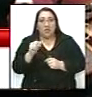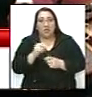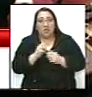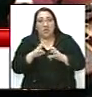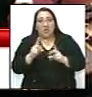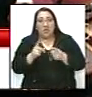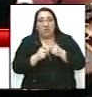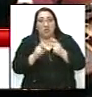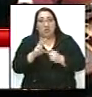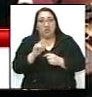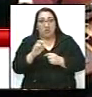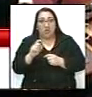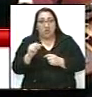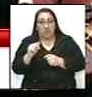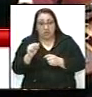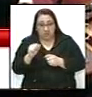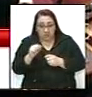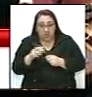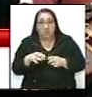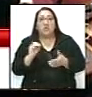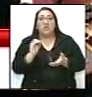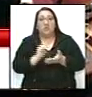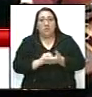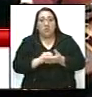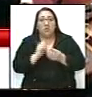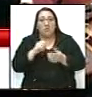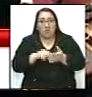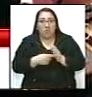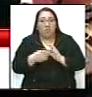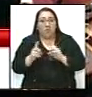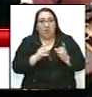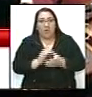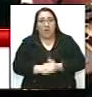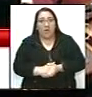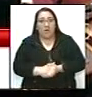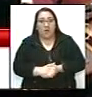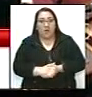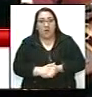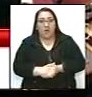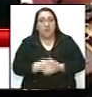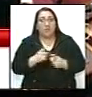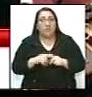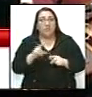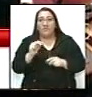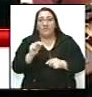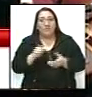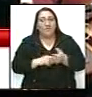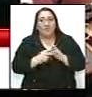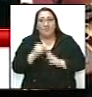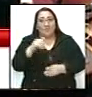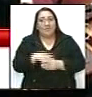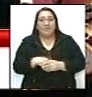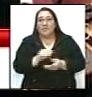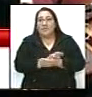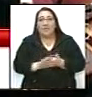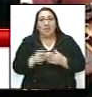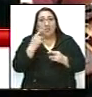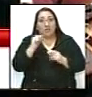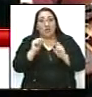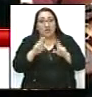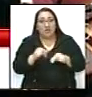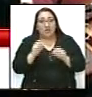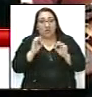que eso, si bien es cierto, se puso como punto de debate, pero eso no ha sido ni siquiera votado, porque por esa